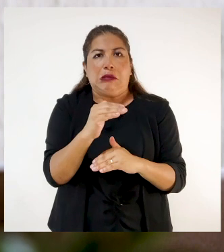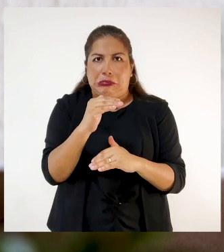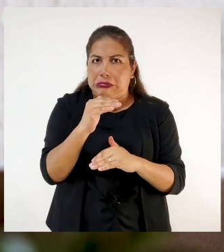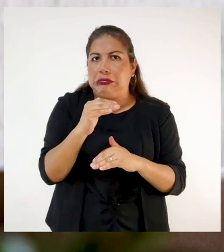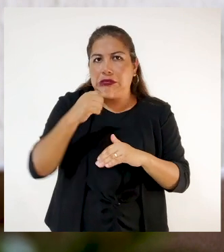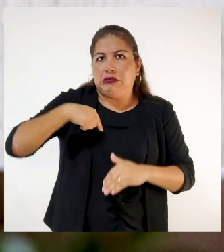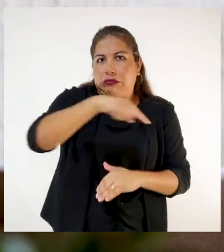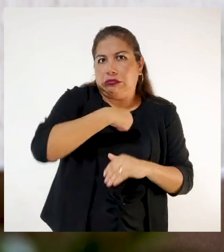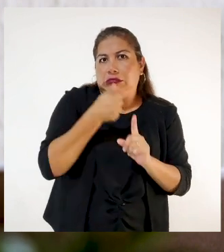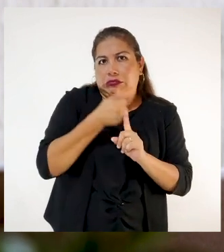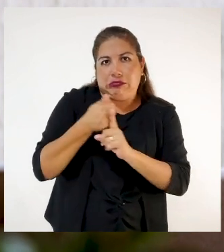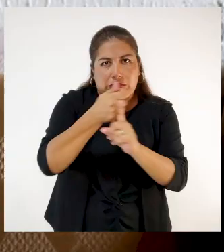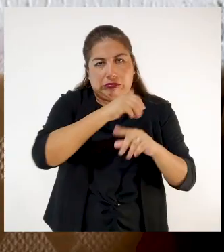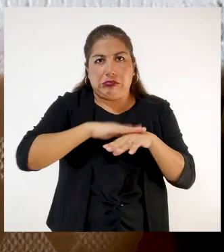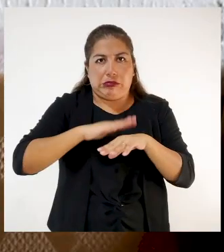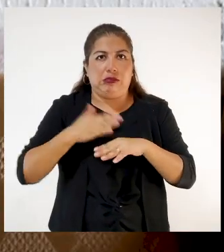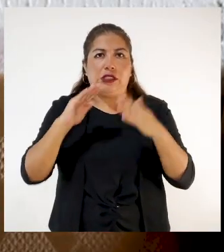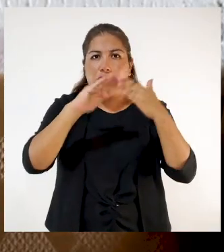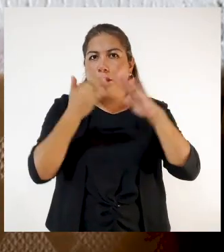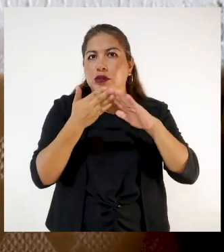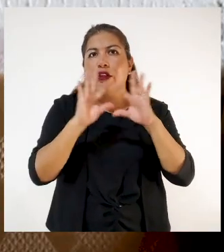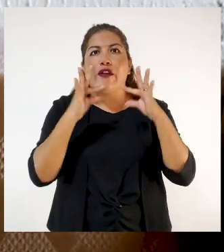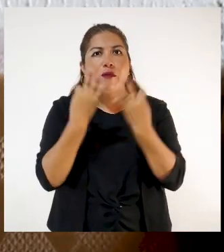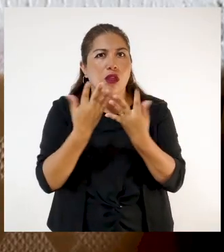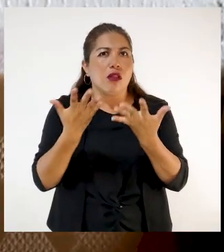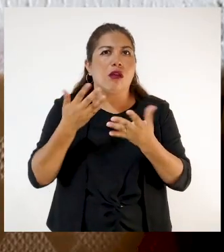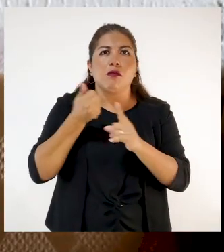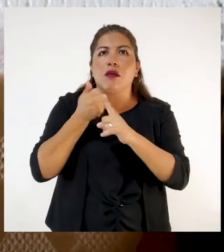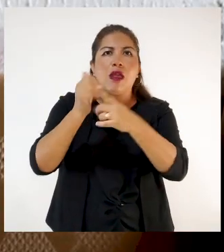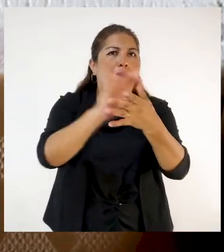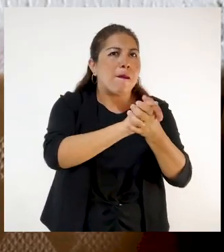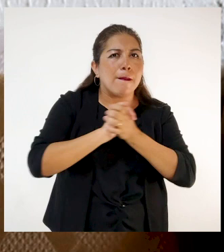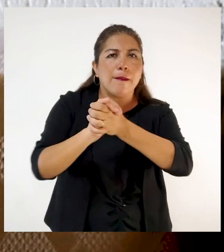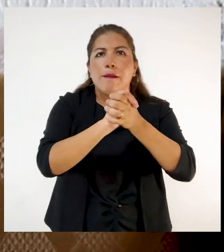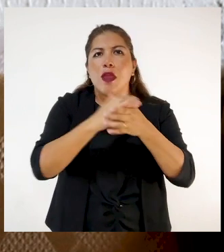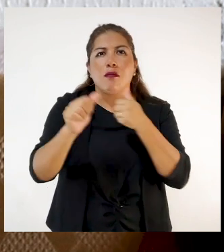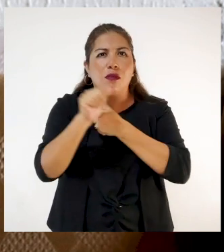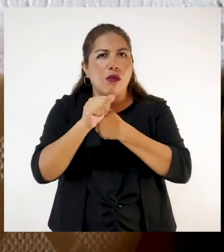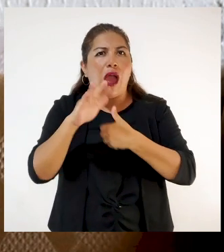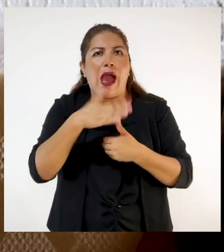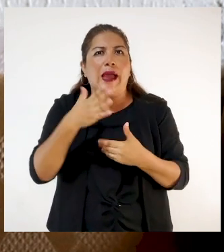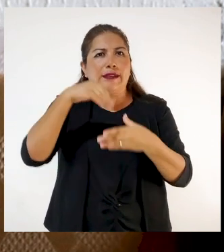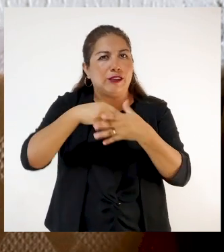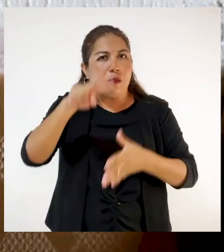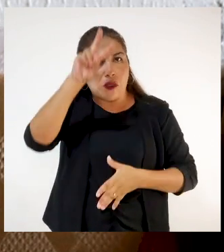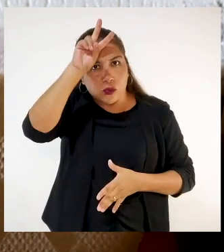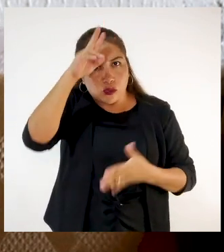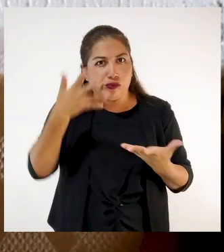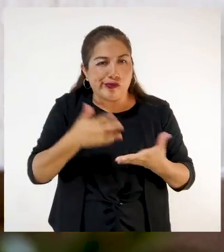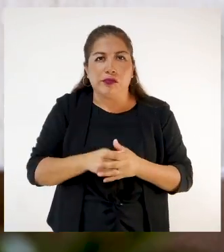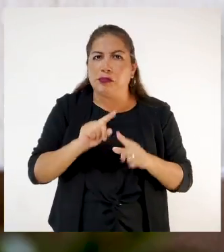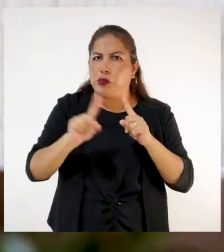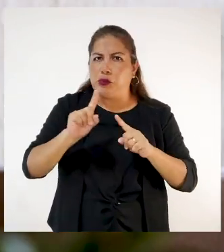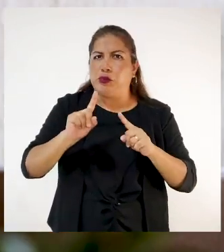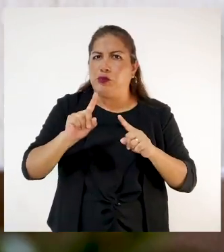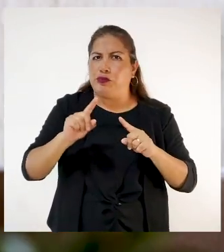límites en realidad se los colocamos nosotros, no la sociedad, la familia, con los miedos que tenemos, con los riesgos que existen en nuestro país,